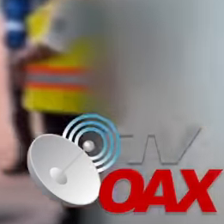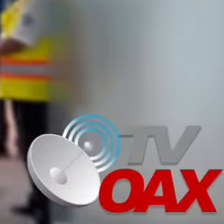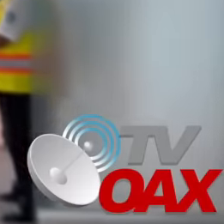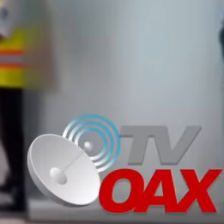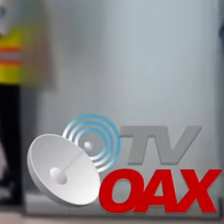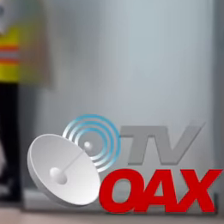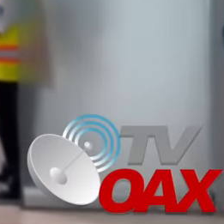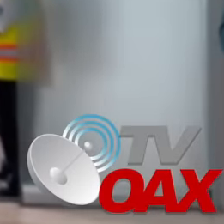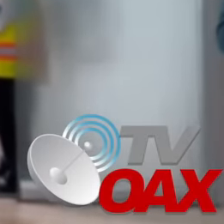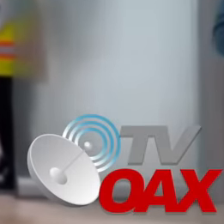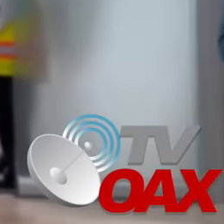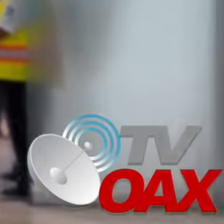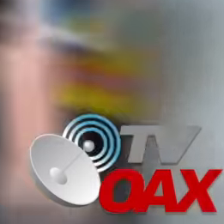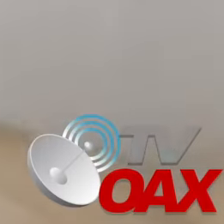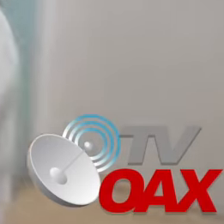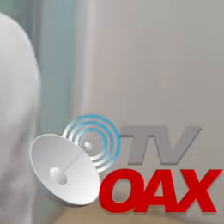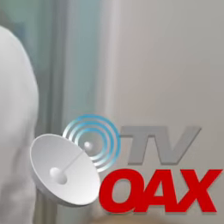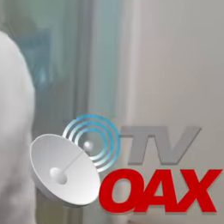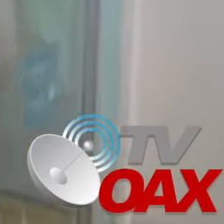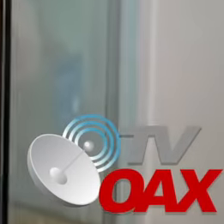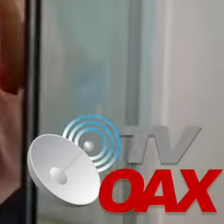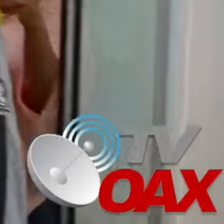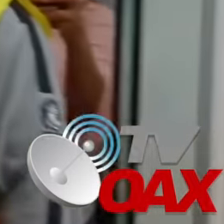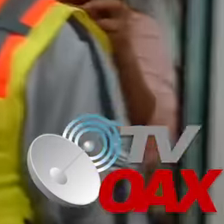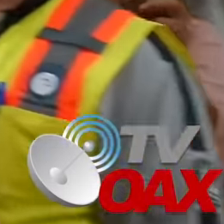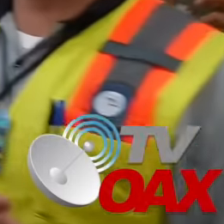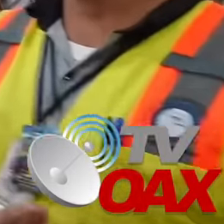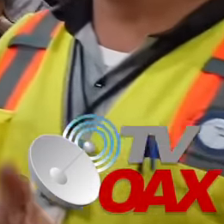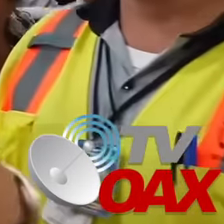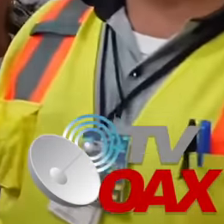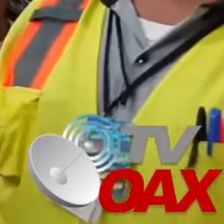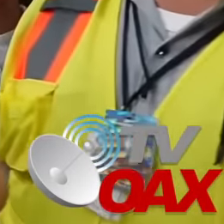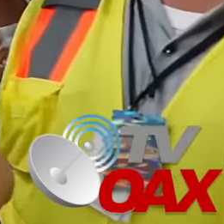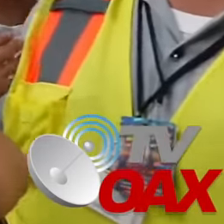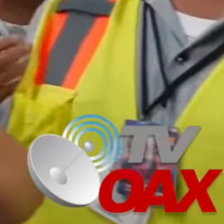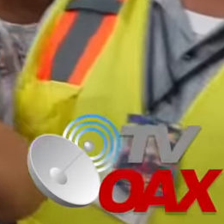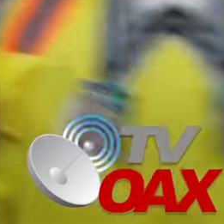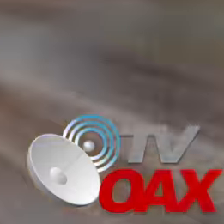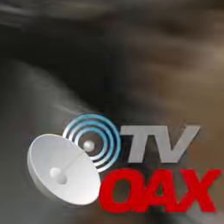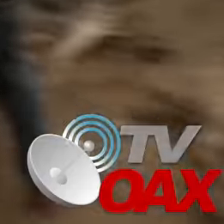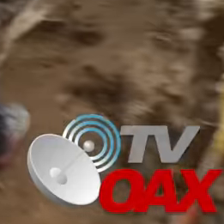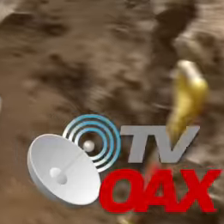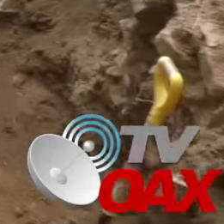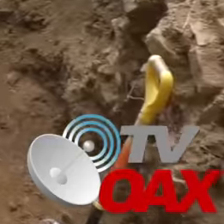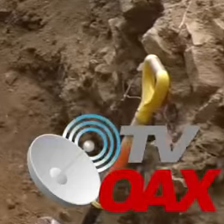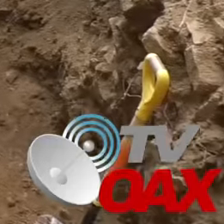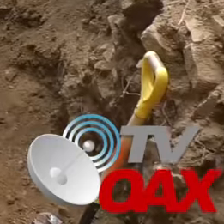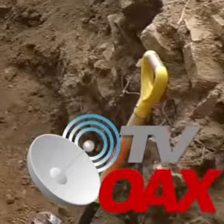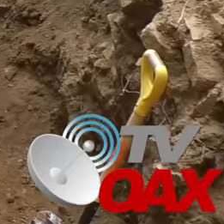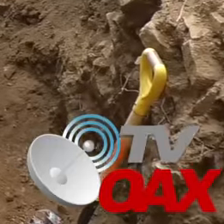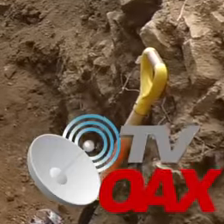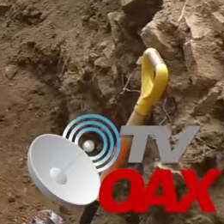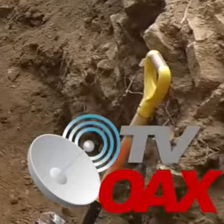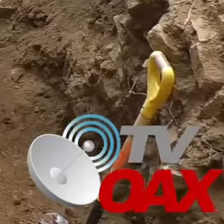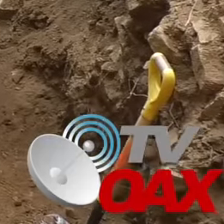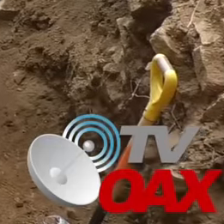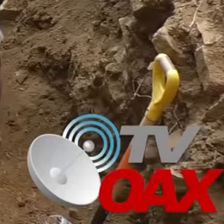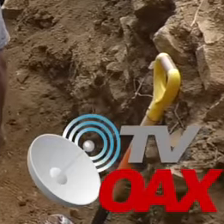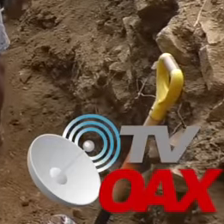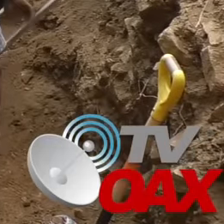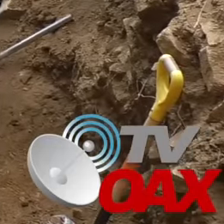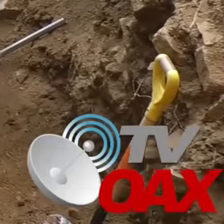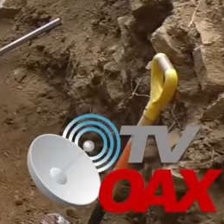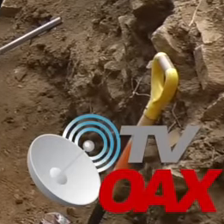ahora, con la nueva presidenta de México, Claudia Sheinbaum, este proyecto seguirá su curso y las